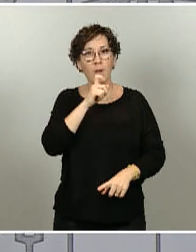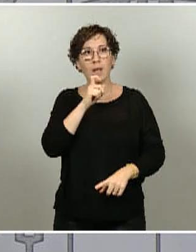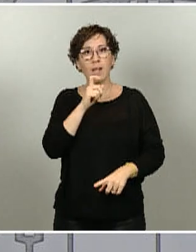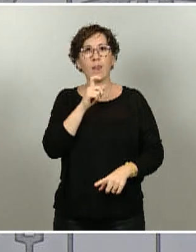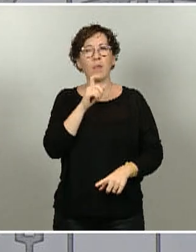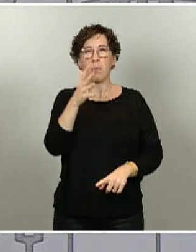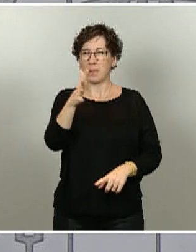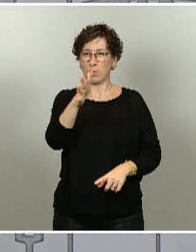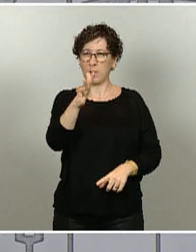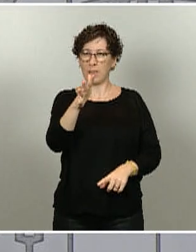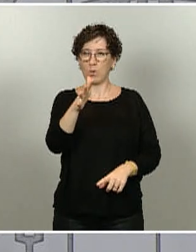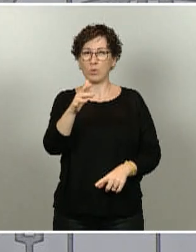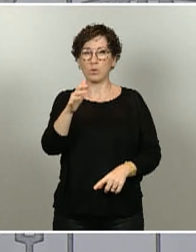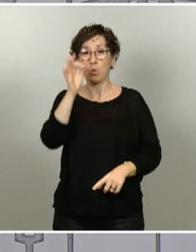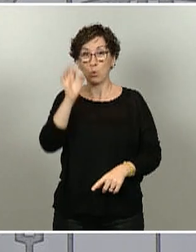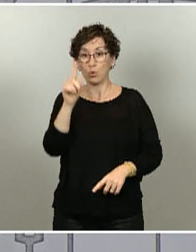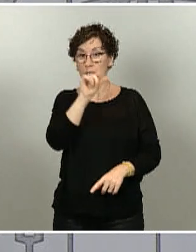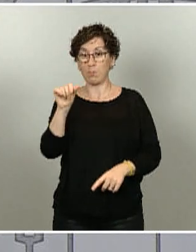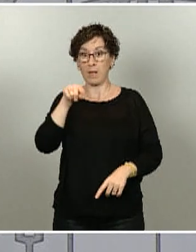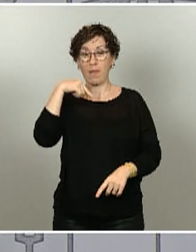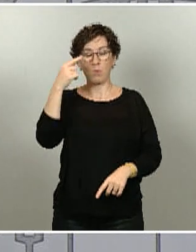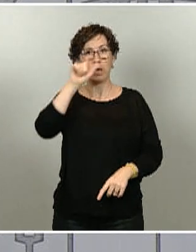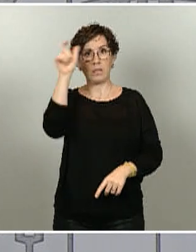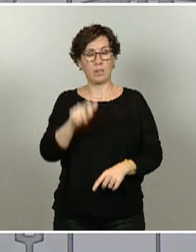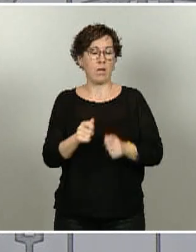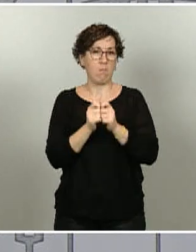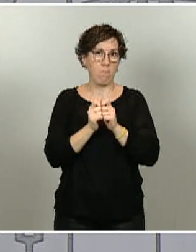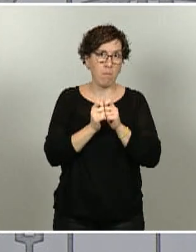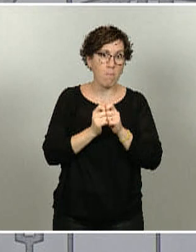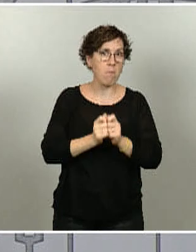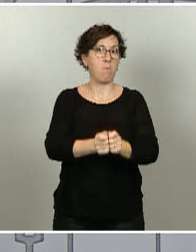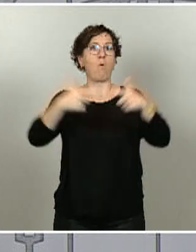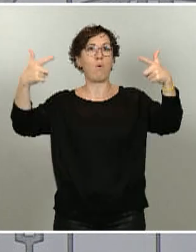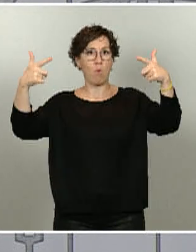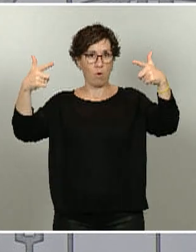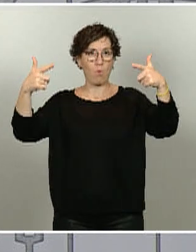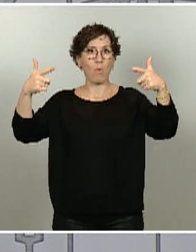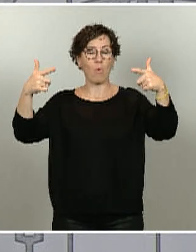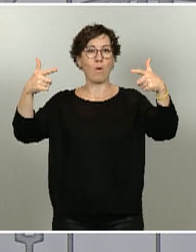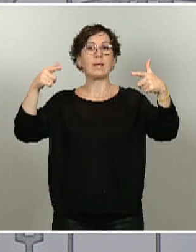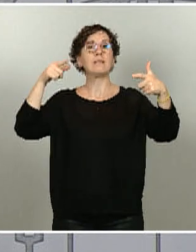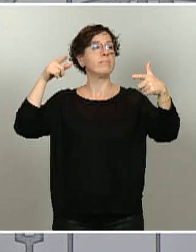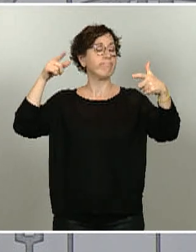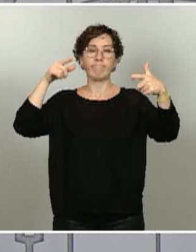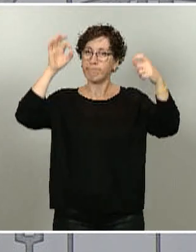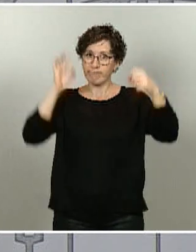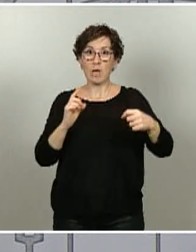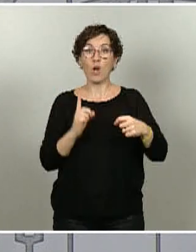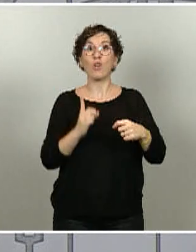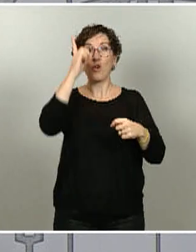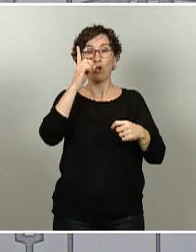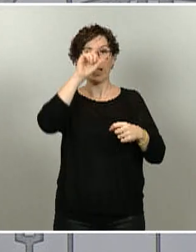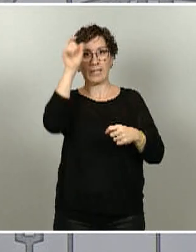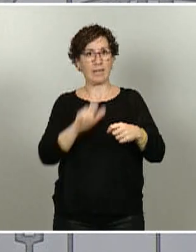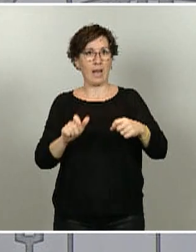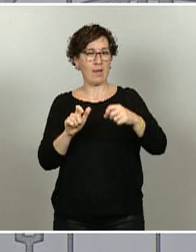Italia tuvo su incremento importante y fue cuando procedió a cerrar el norte del país. Y